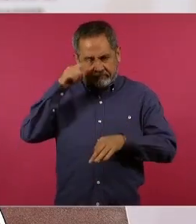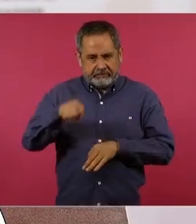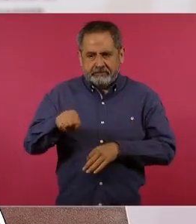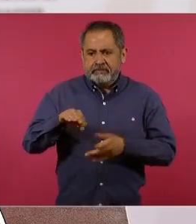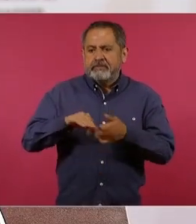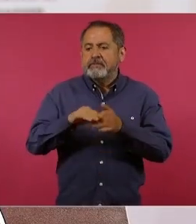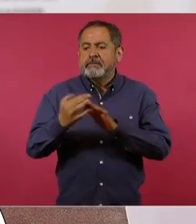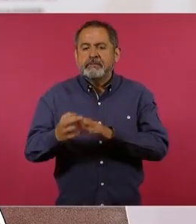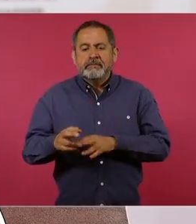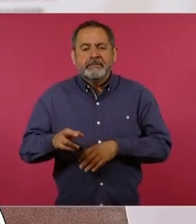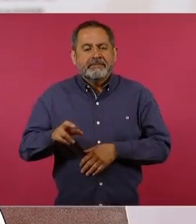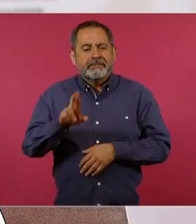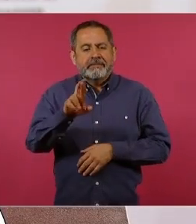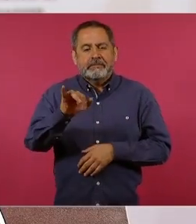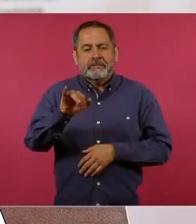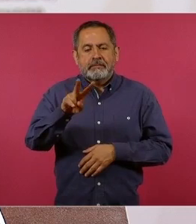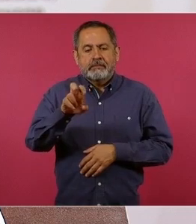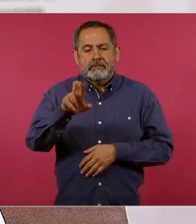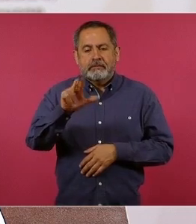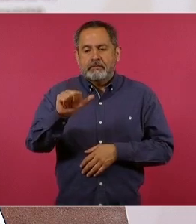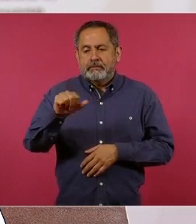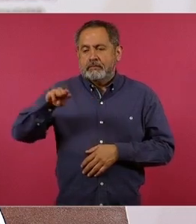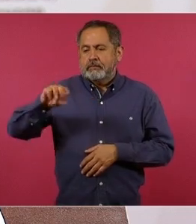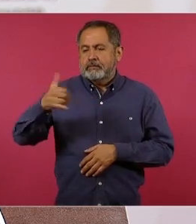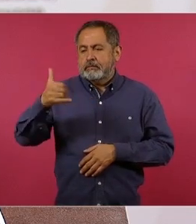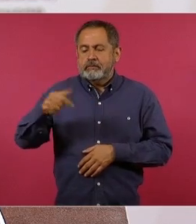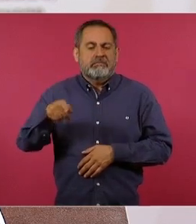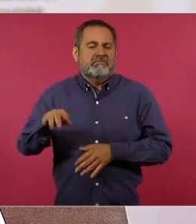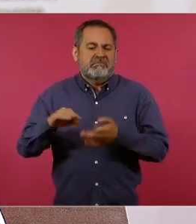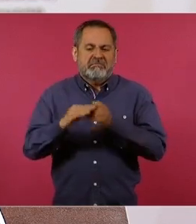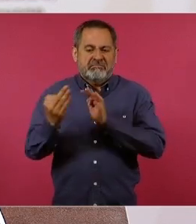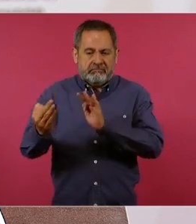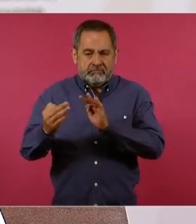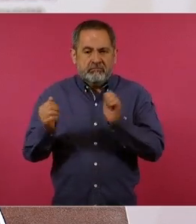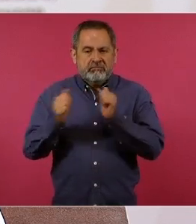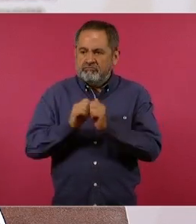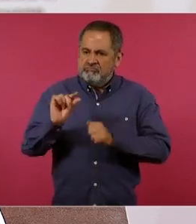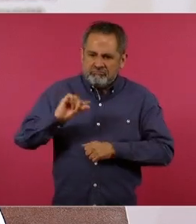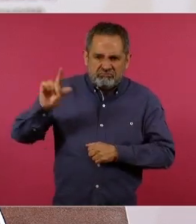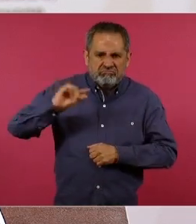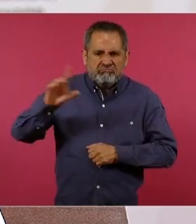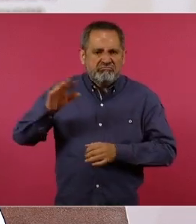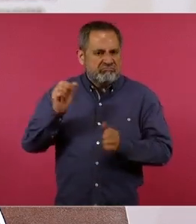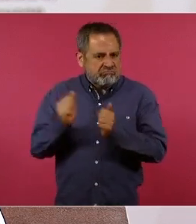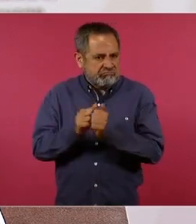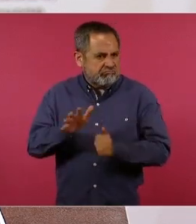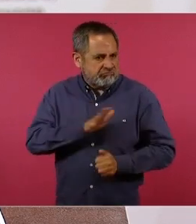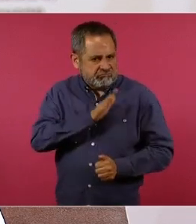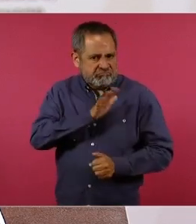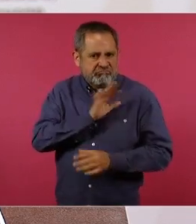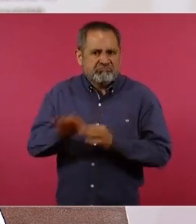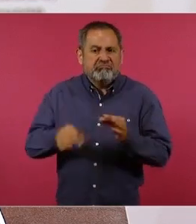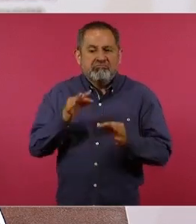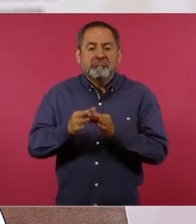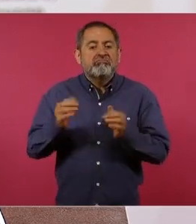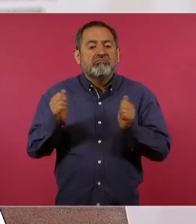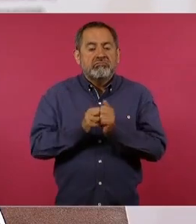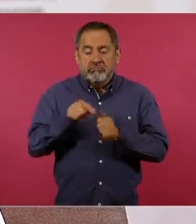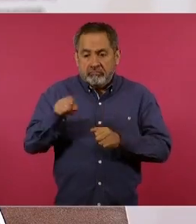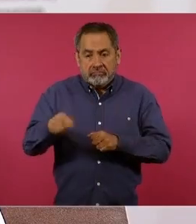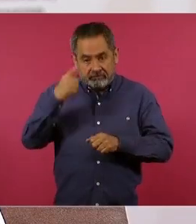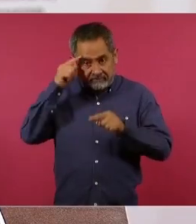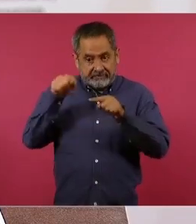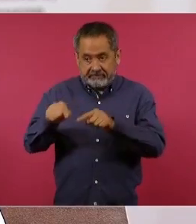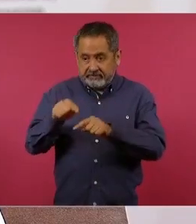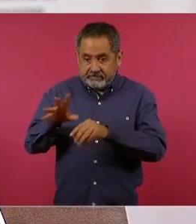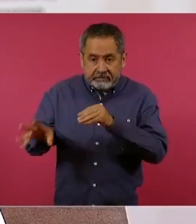Maya. Pretendemos brindar servicios y atención con altos estándares de seguridad y calidad y mantener